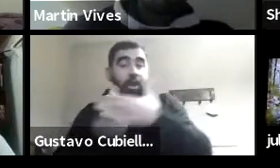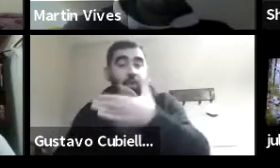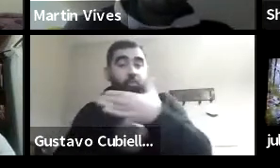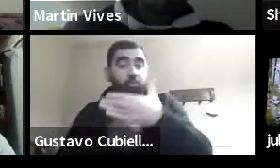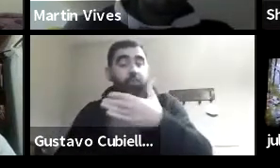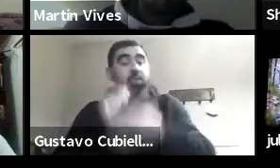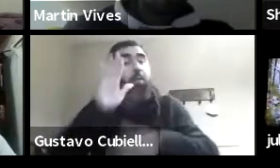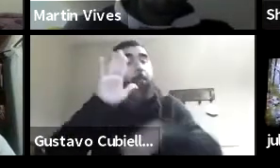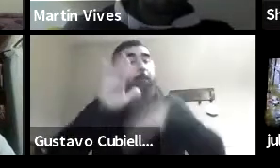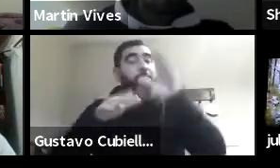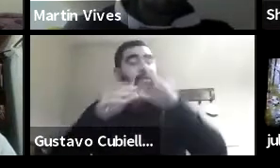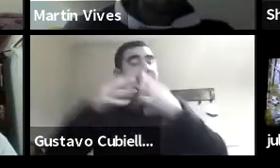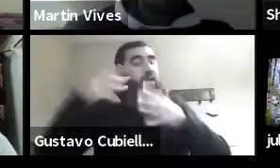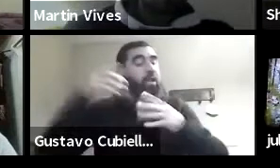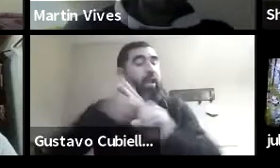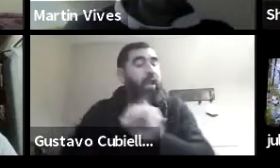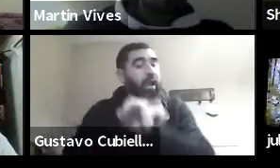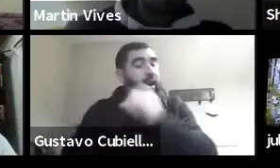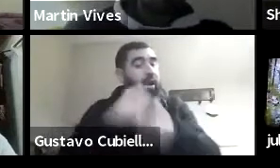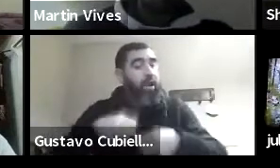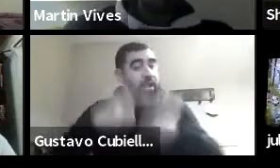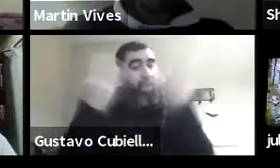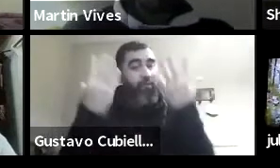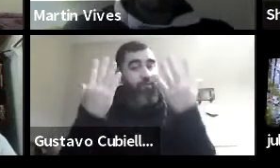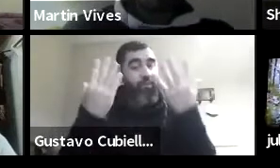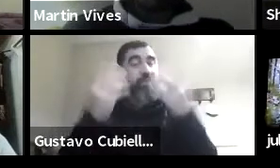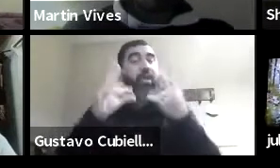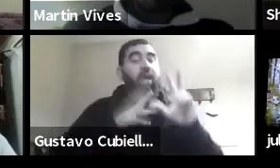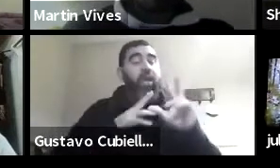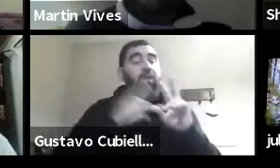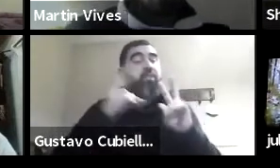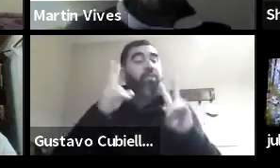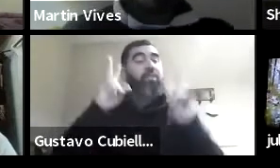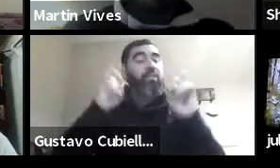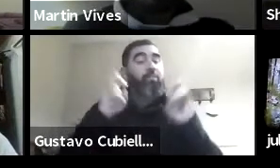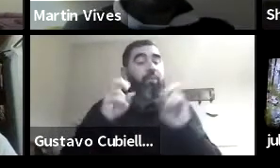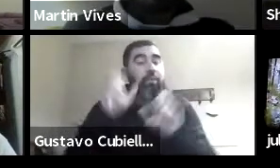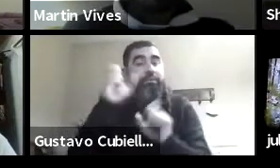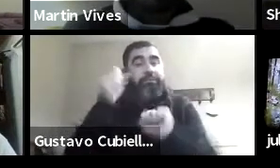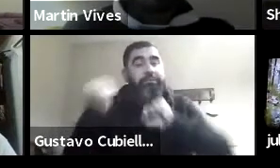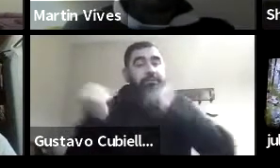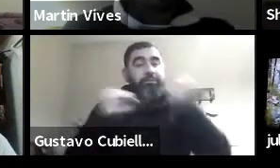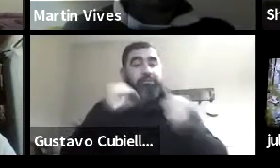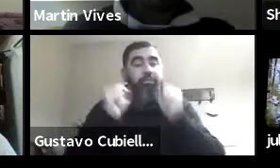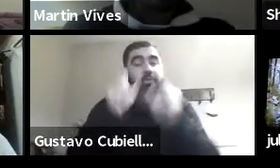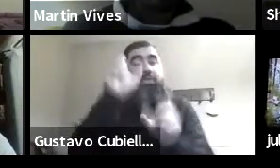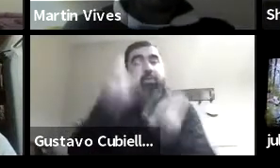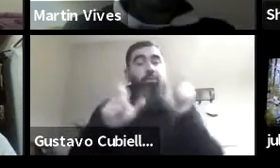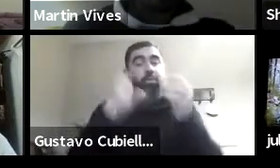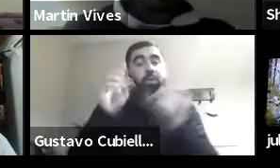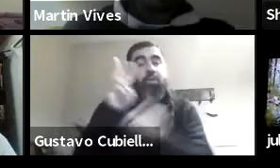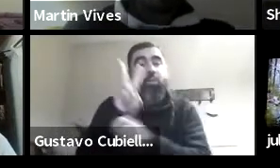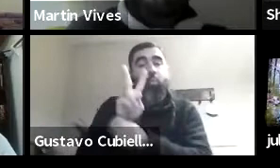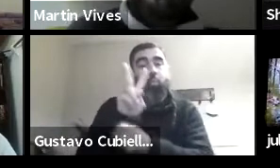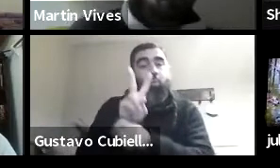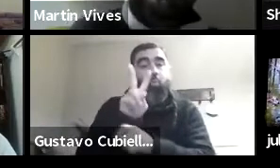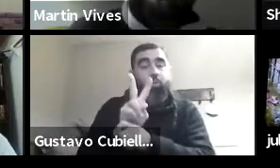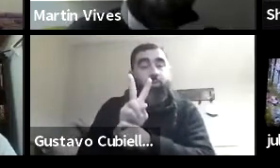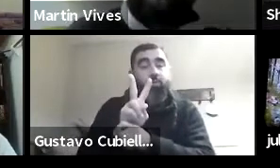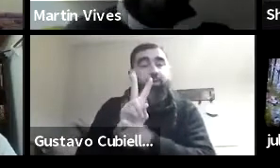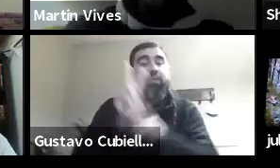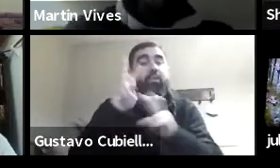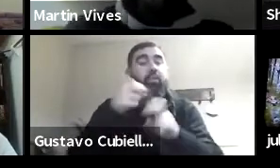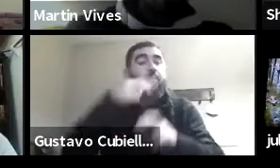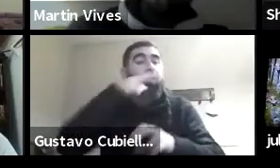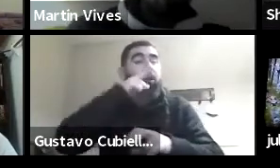condición de autismo severo presuponen una fuente de tensión en el cuidador y la familia. Los comportamientos reseñados como más